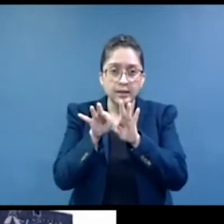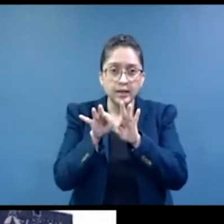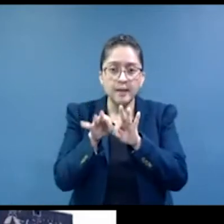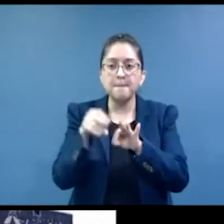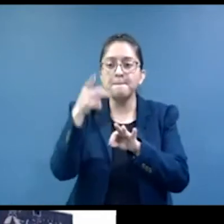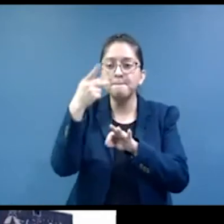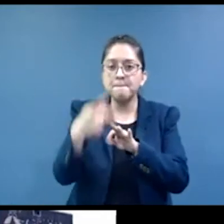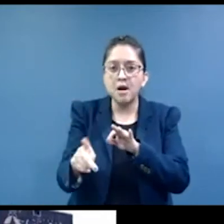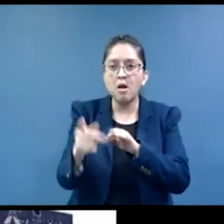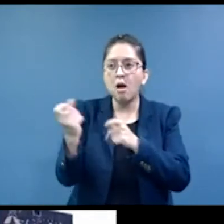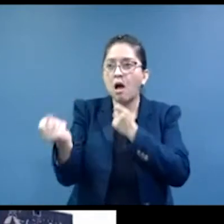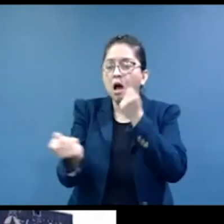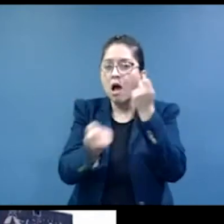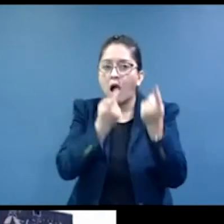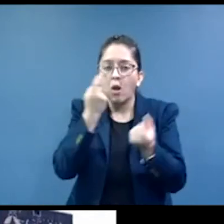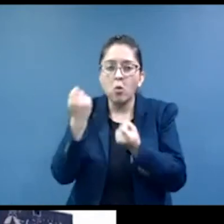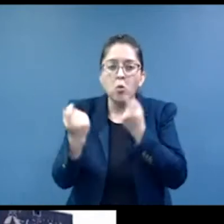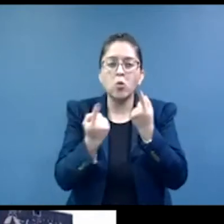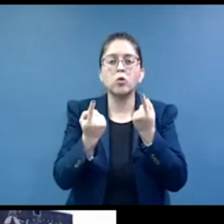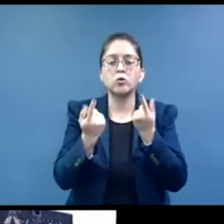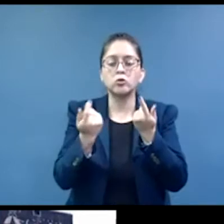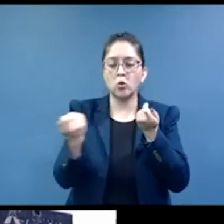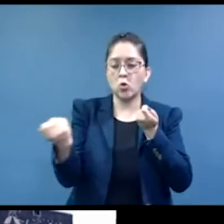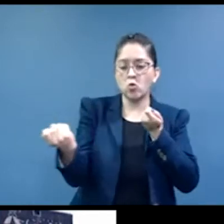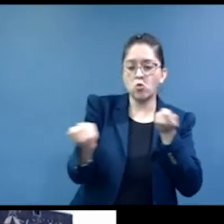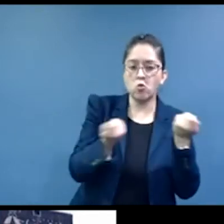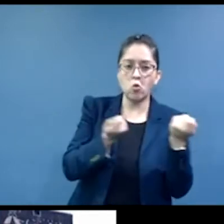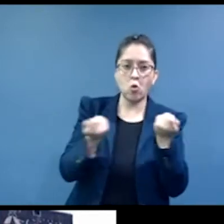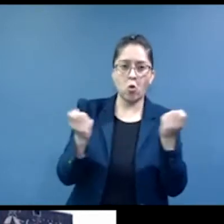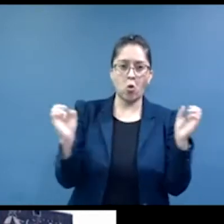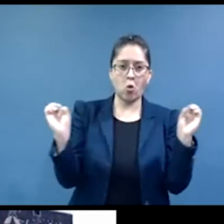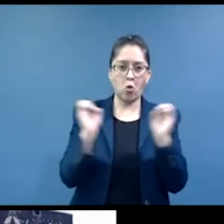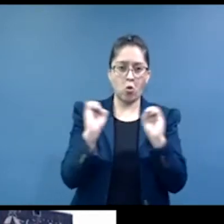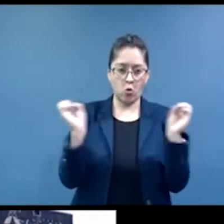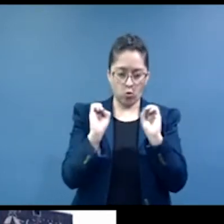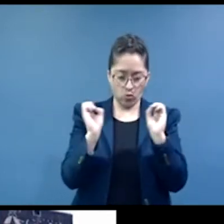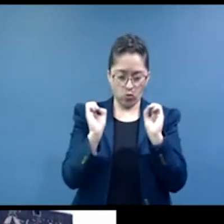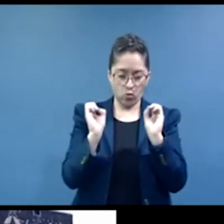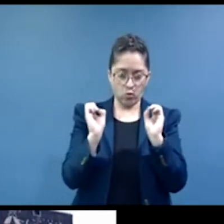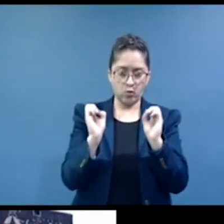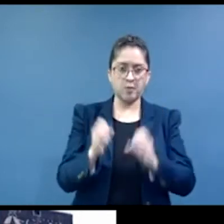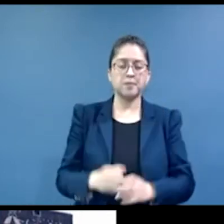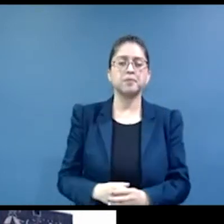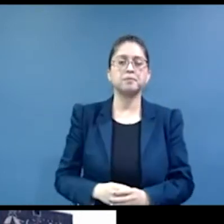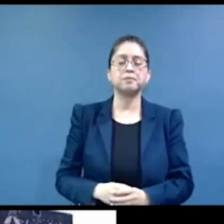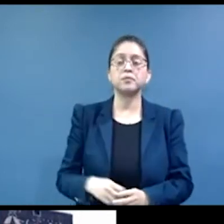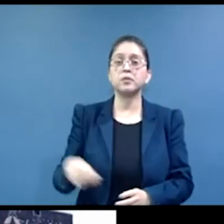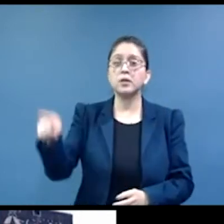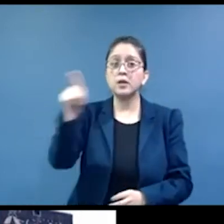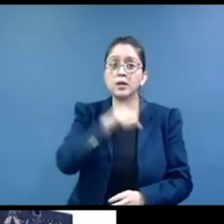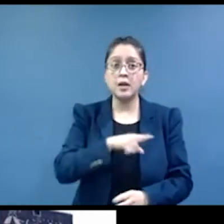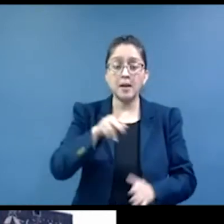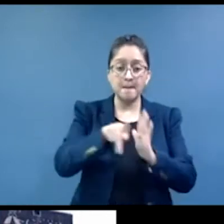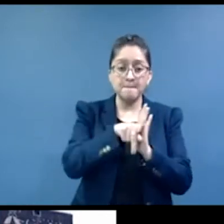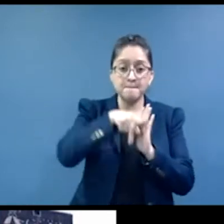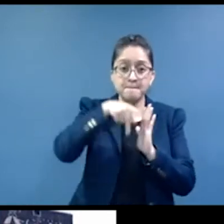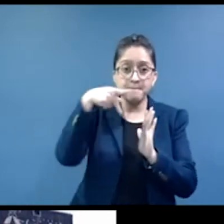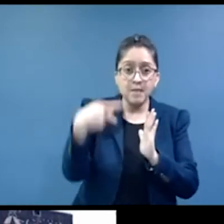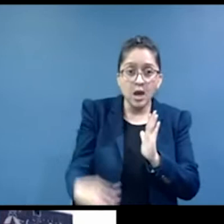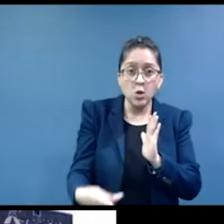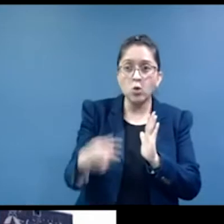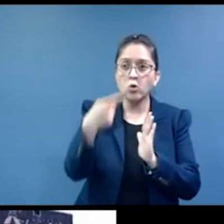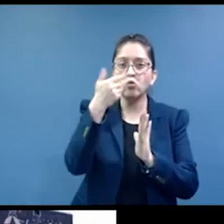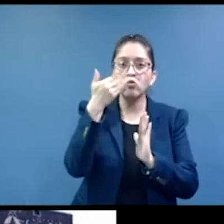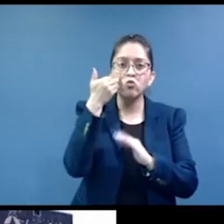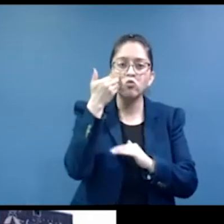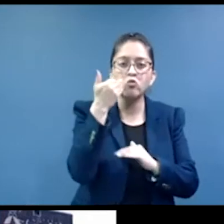sin ningún tipo de control regulatorio, y que mucho se habló en los periódicos como